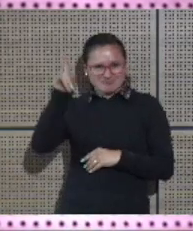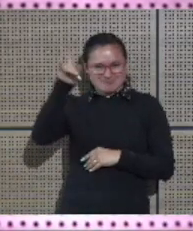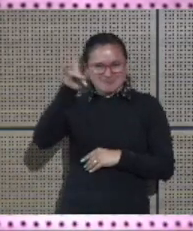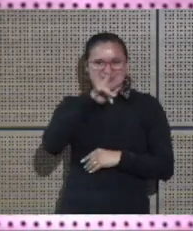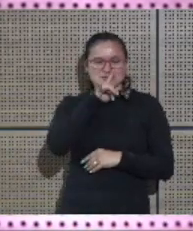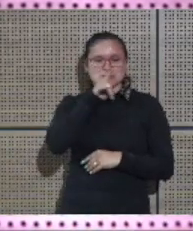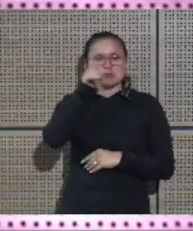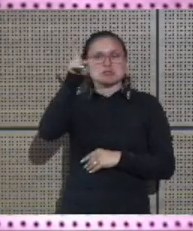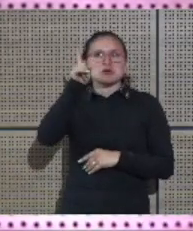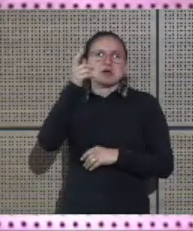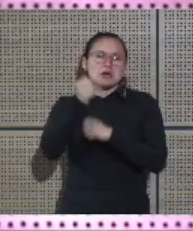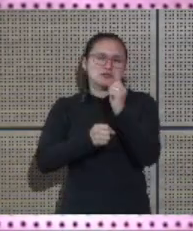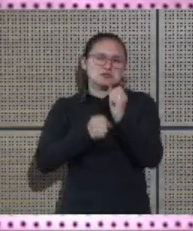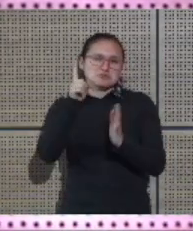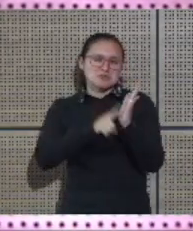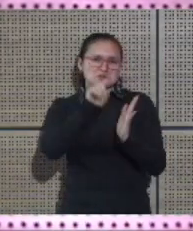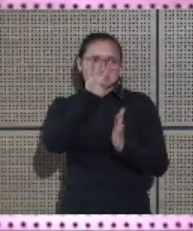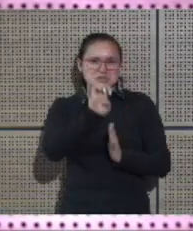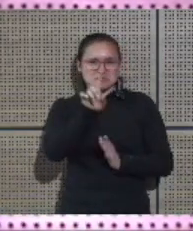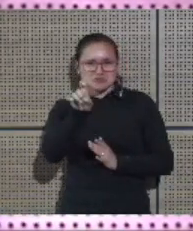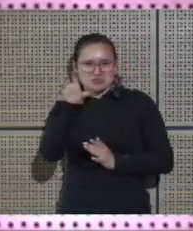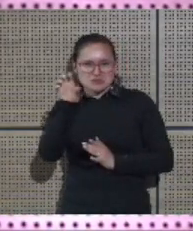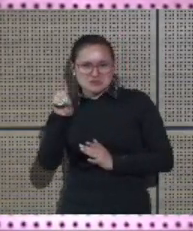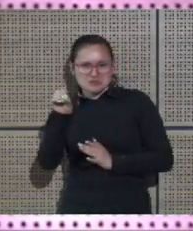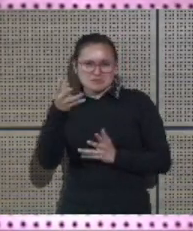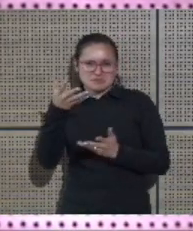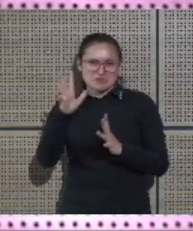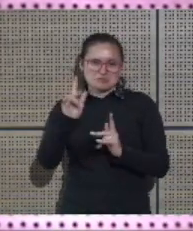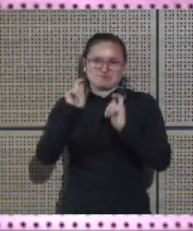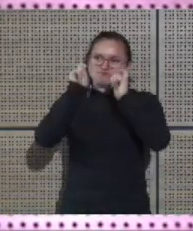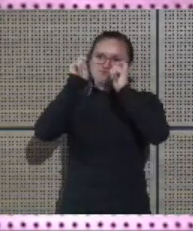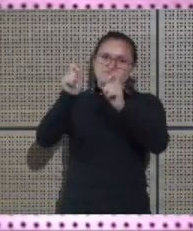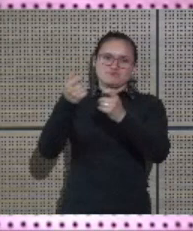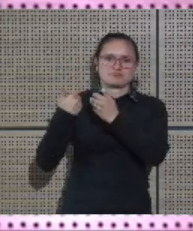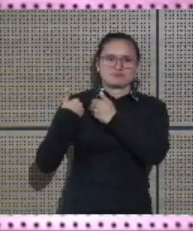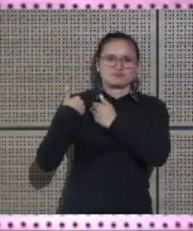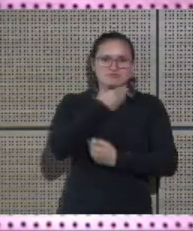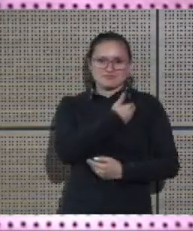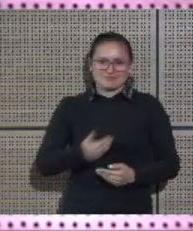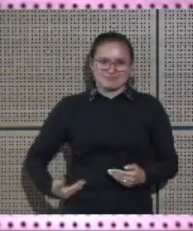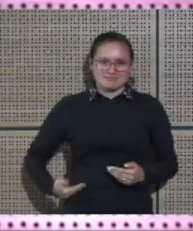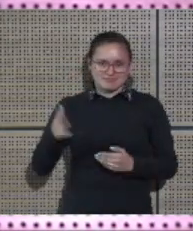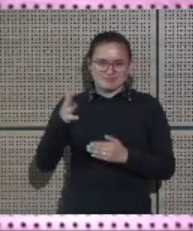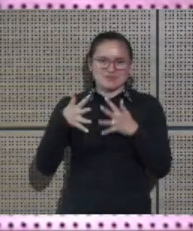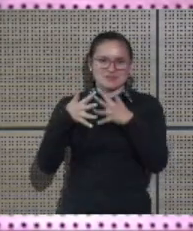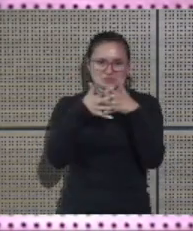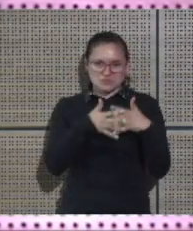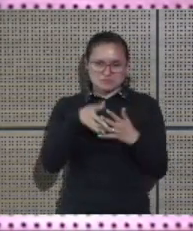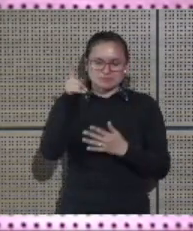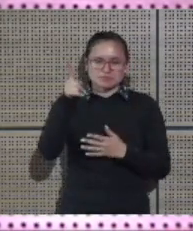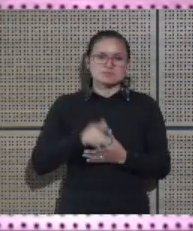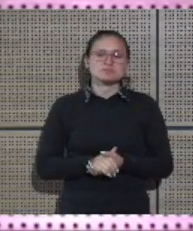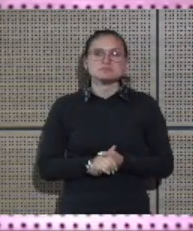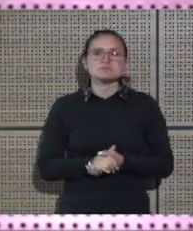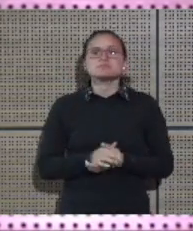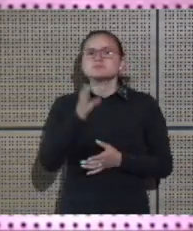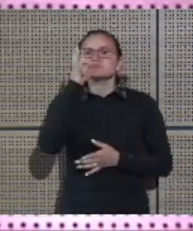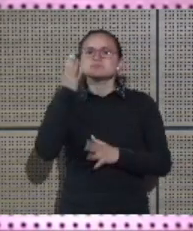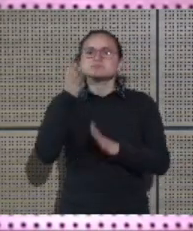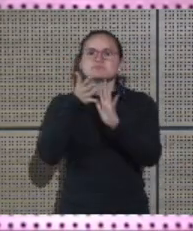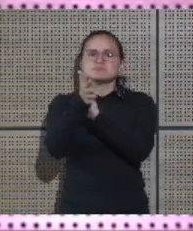hizo un discurso poco después de ser elegido presidente de los Estados Unidos, donde